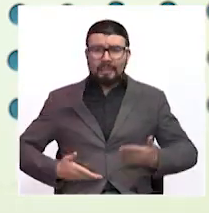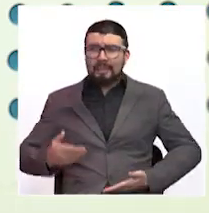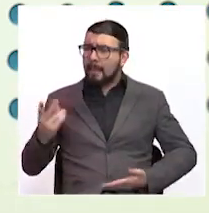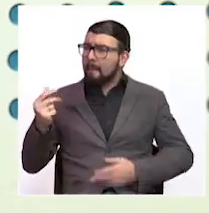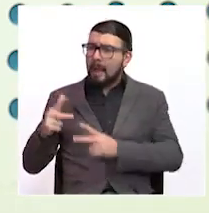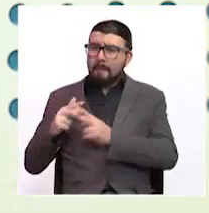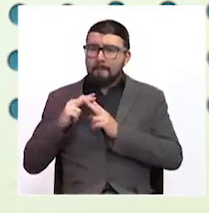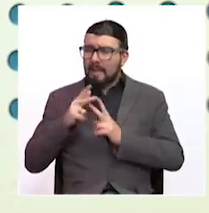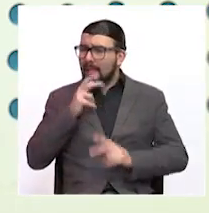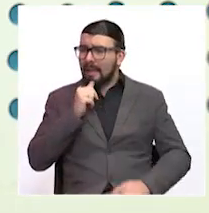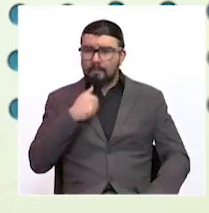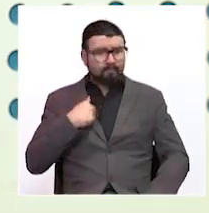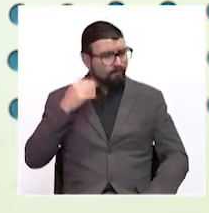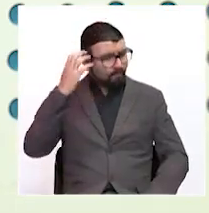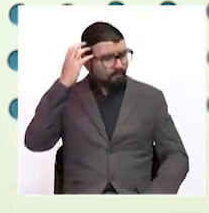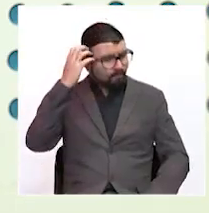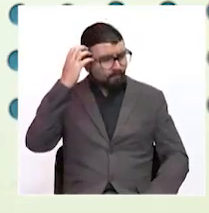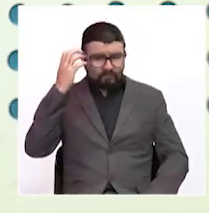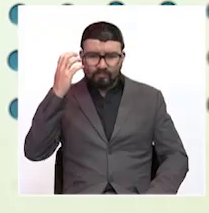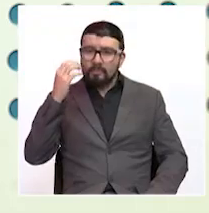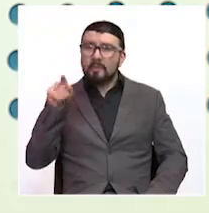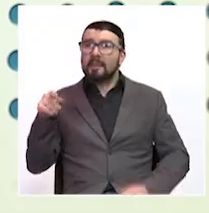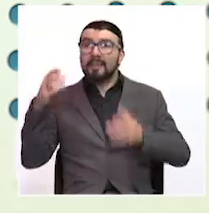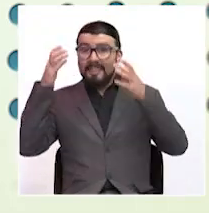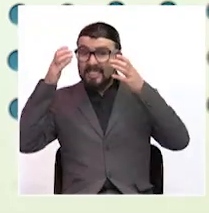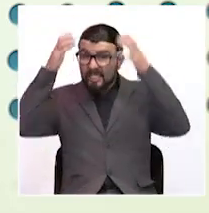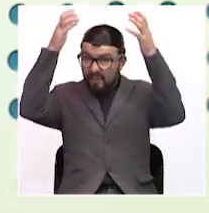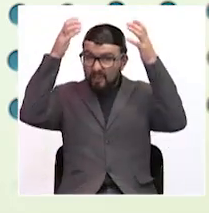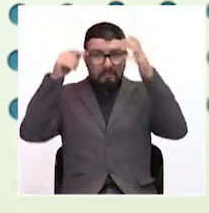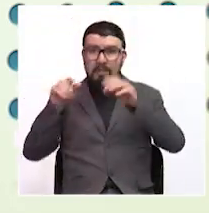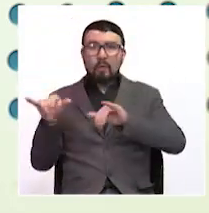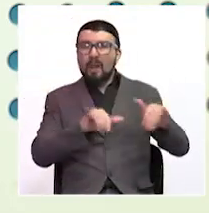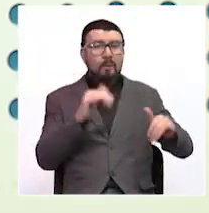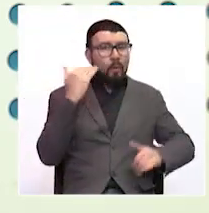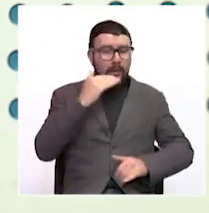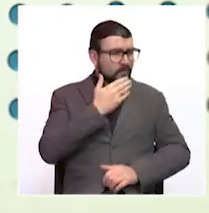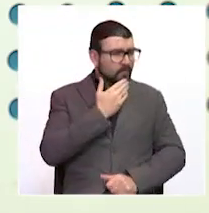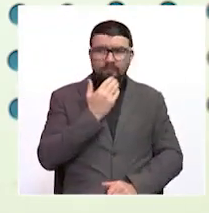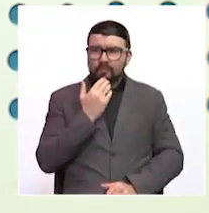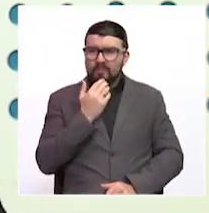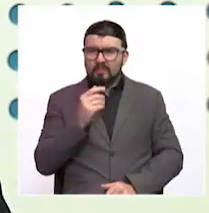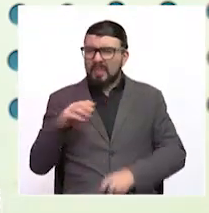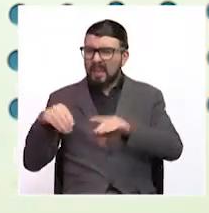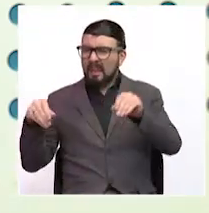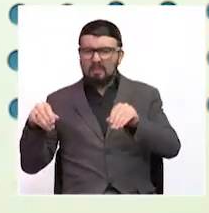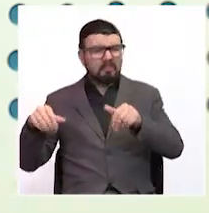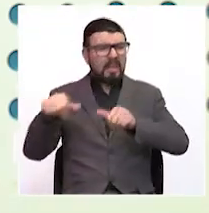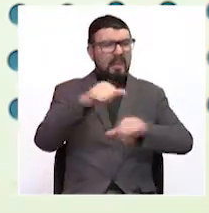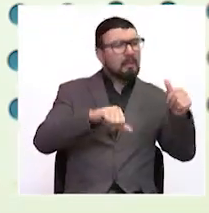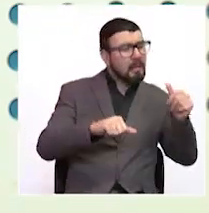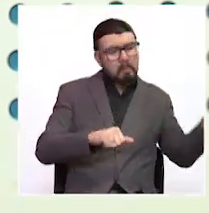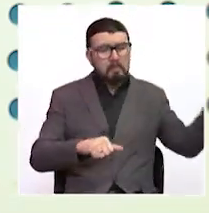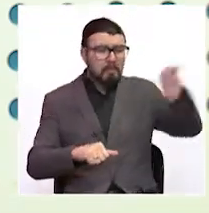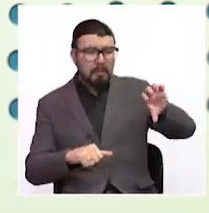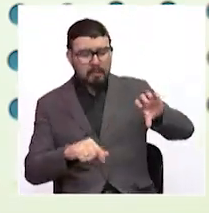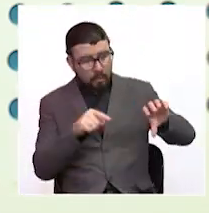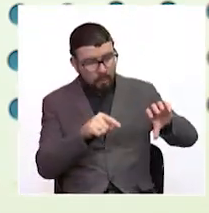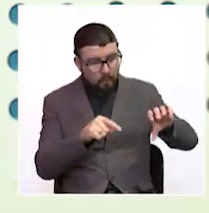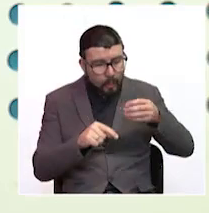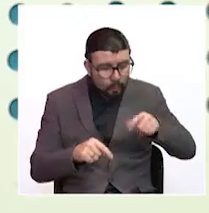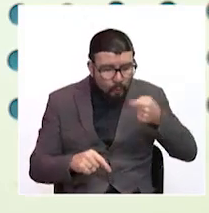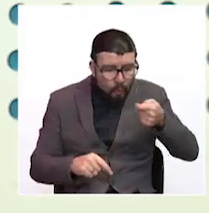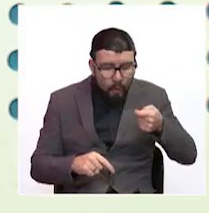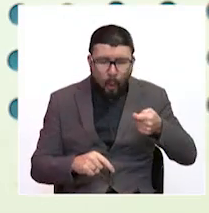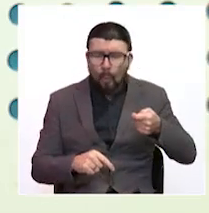hace lo que hacen los grandes gourmet lo que hacen los chef improvisan cogen otra cosa y ensayan y descubren o